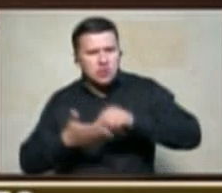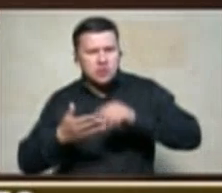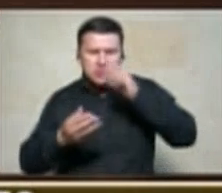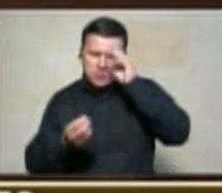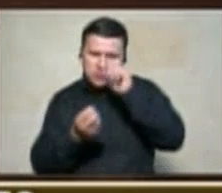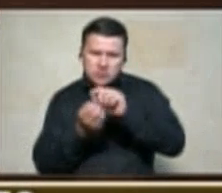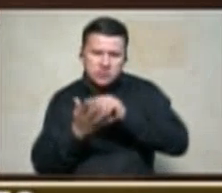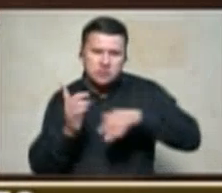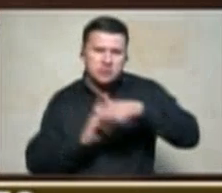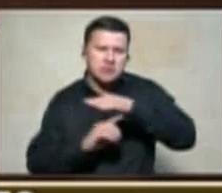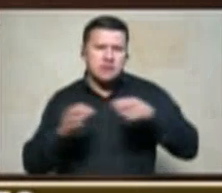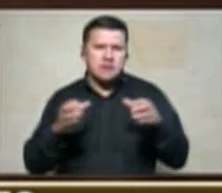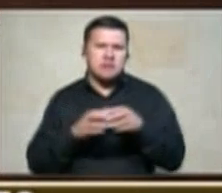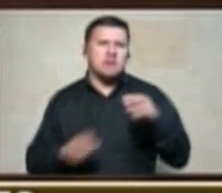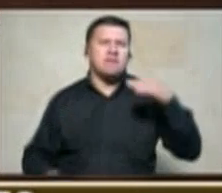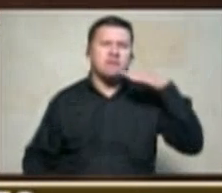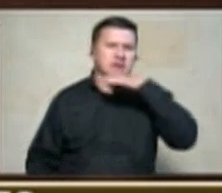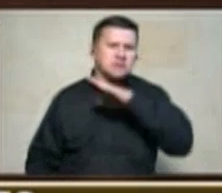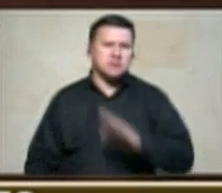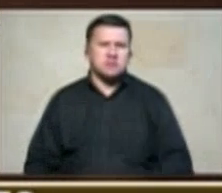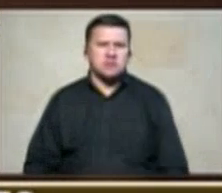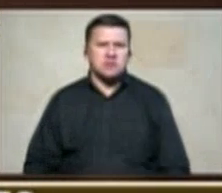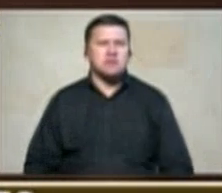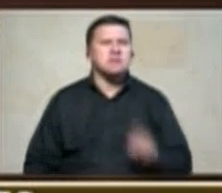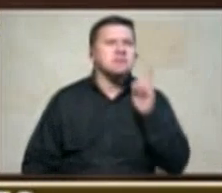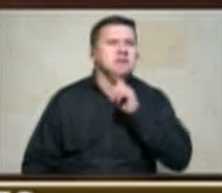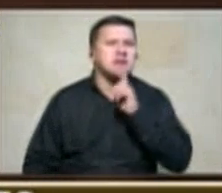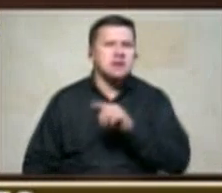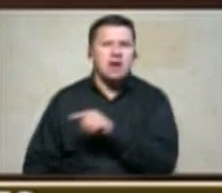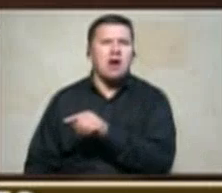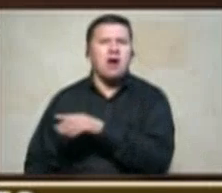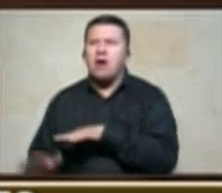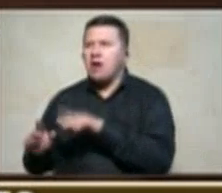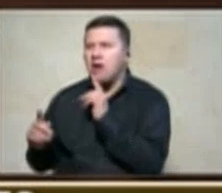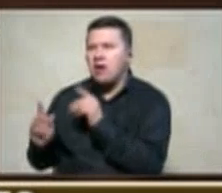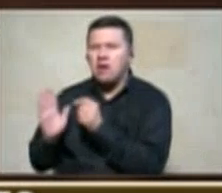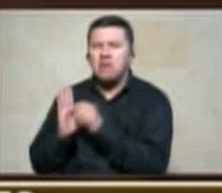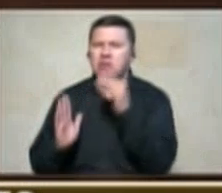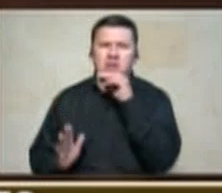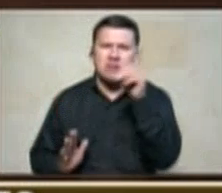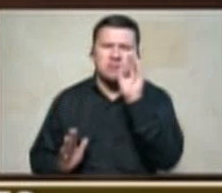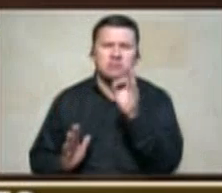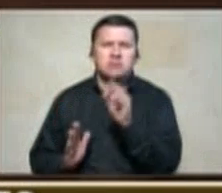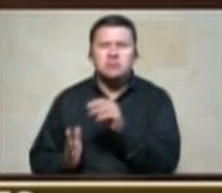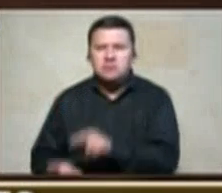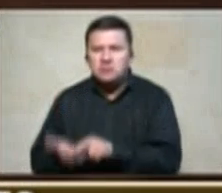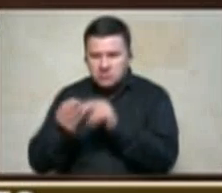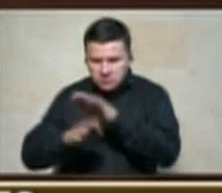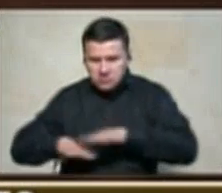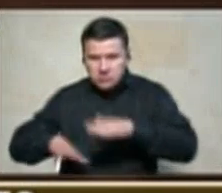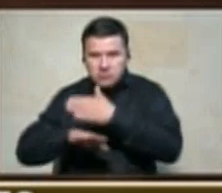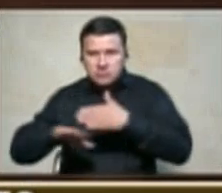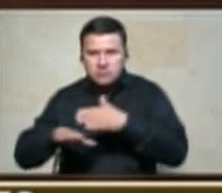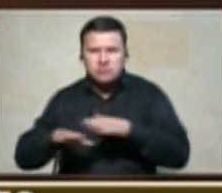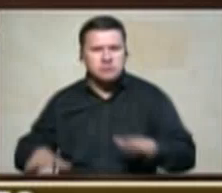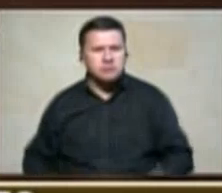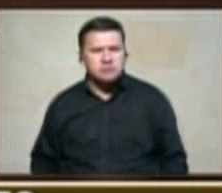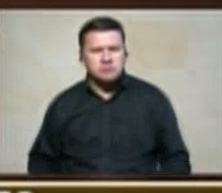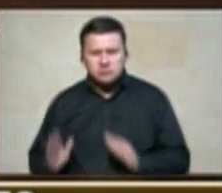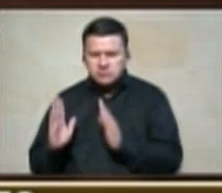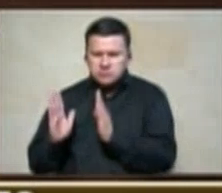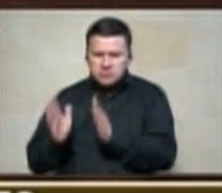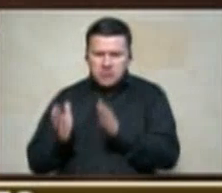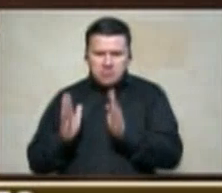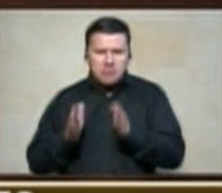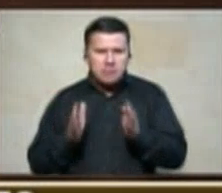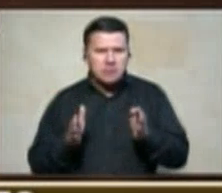contextos. Falso. Mentira. La unidad de restitución, en su fase